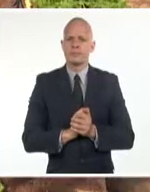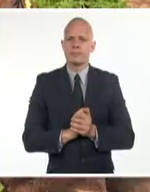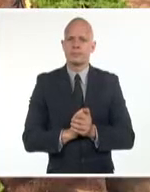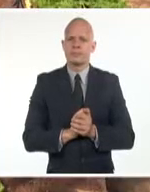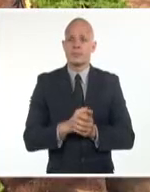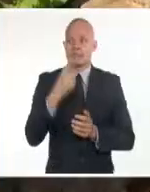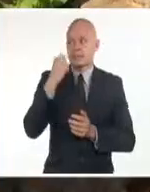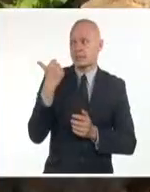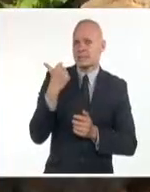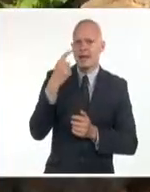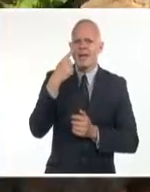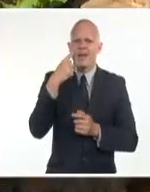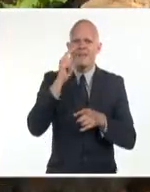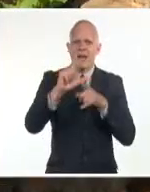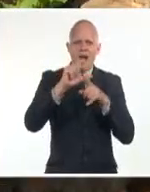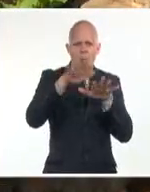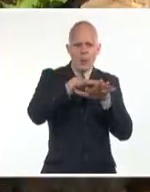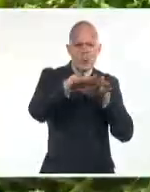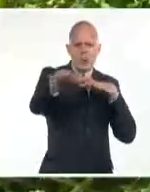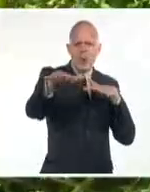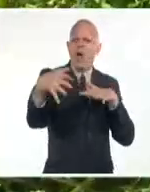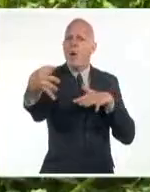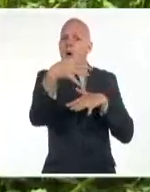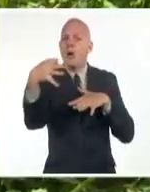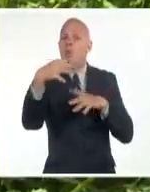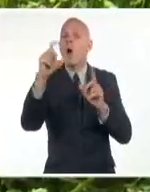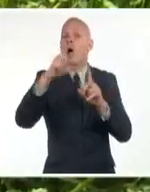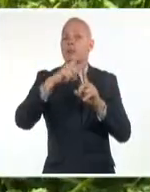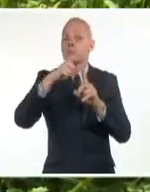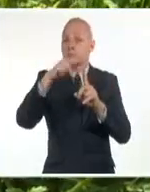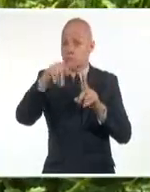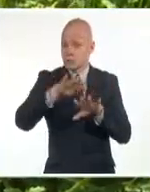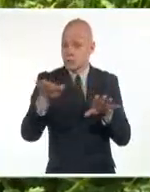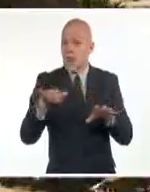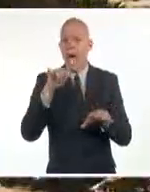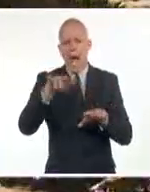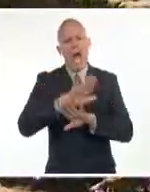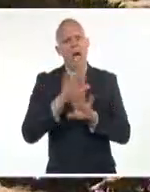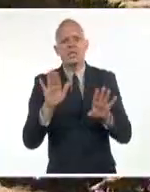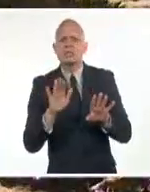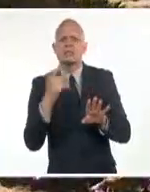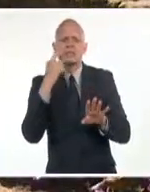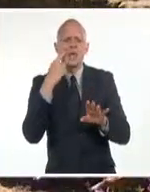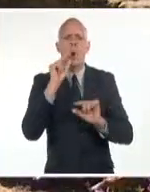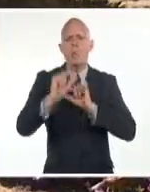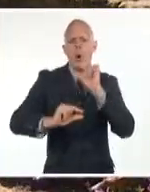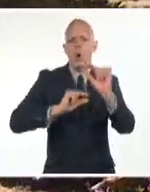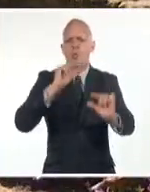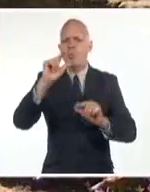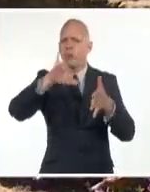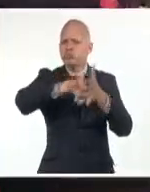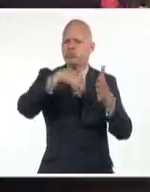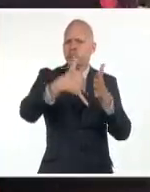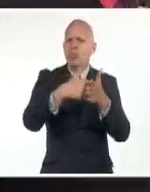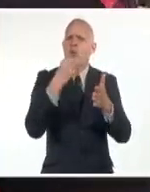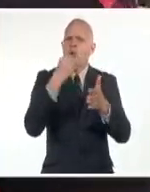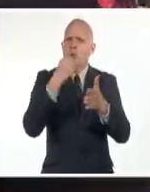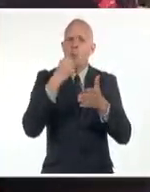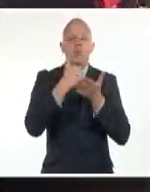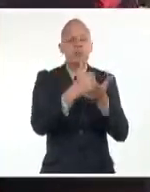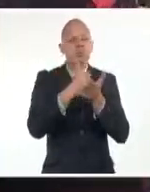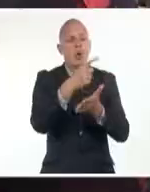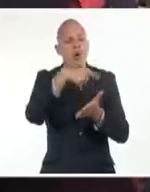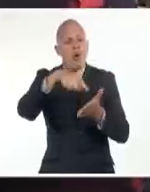Esta es la finca Marta en el municipio de Caimito, donde cobra vida un proyecto agroecológico que busca materializar una comunidad